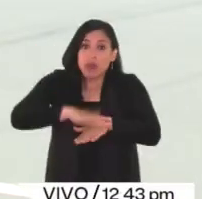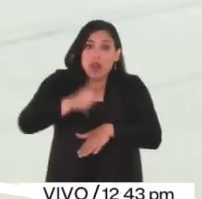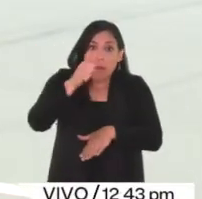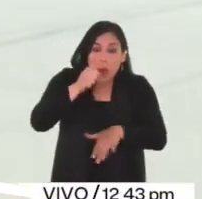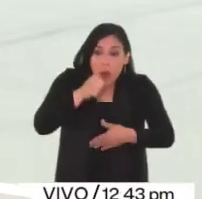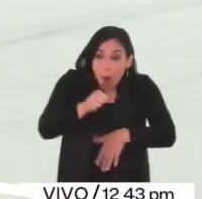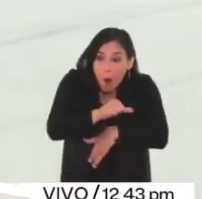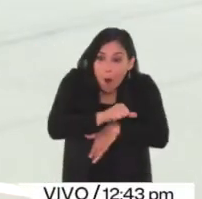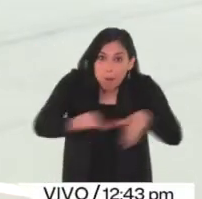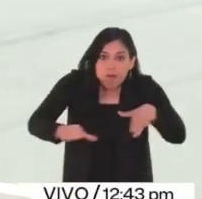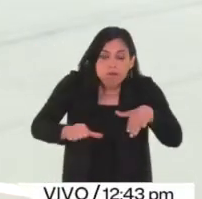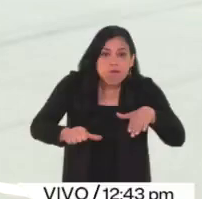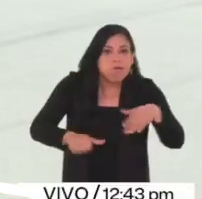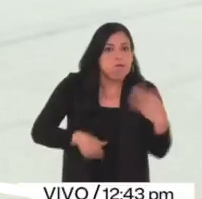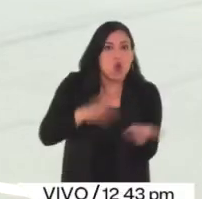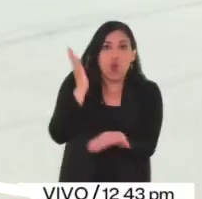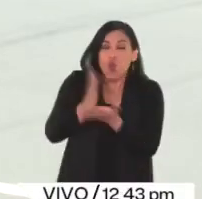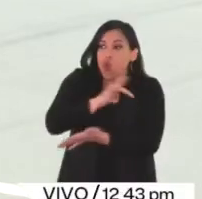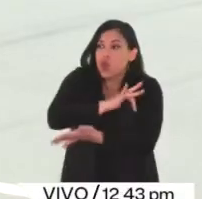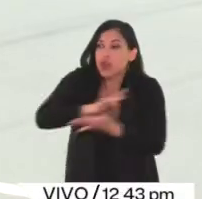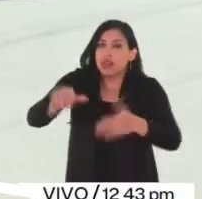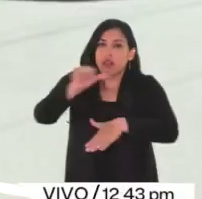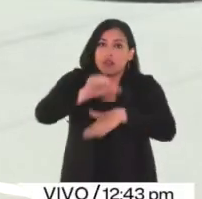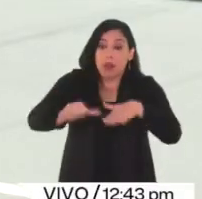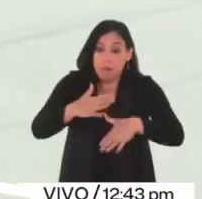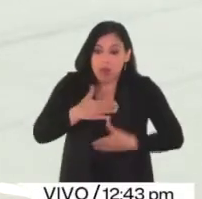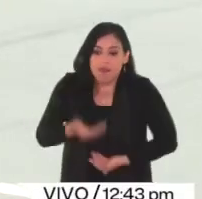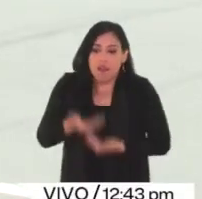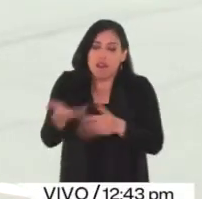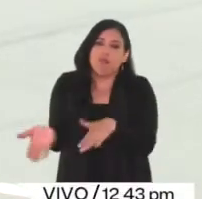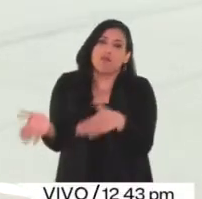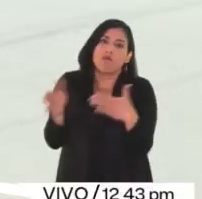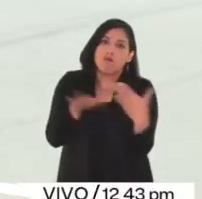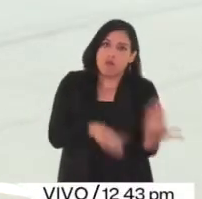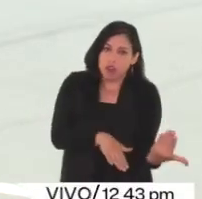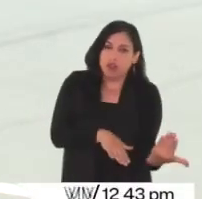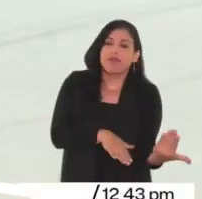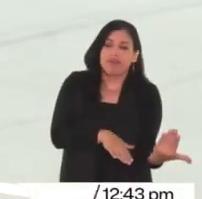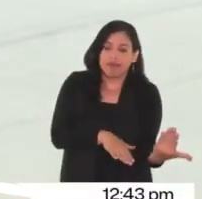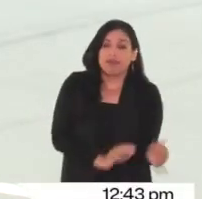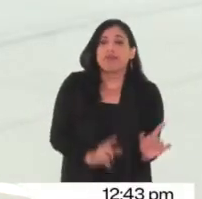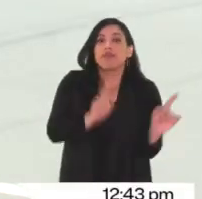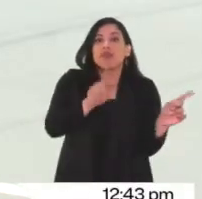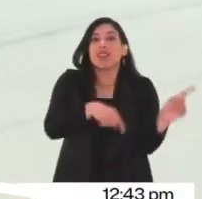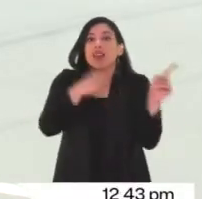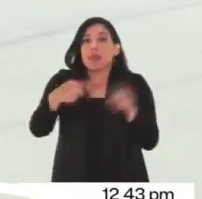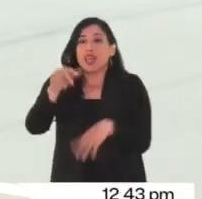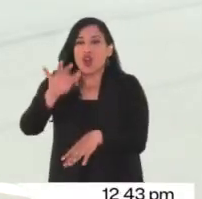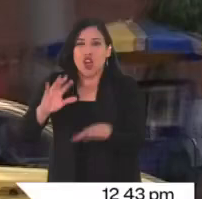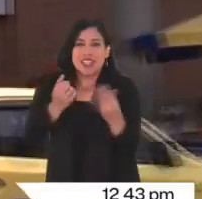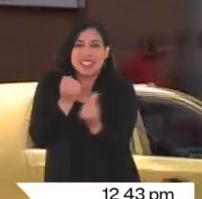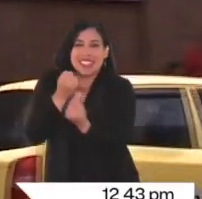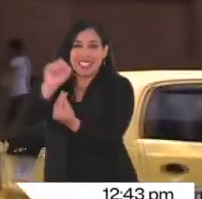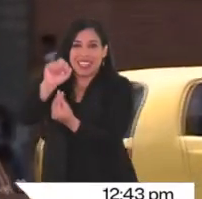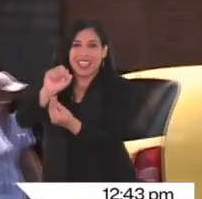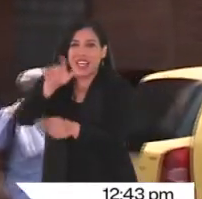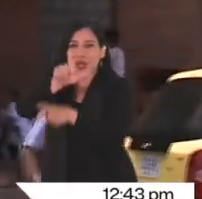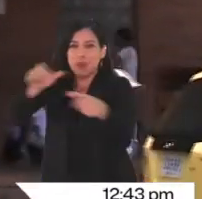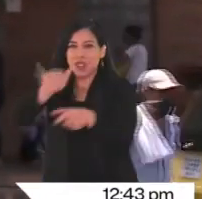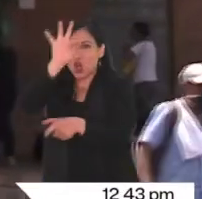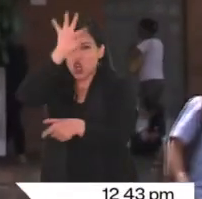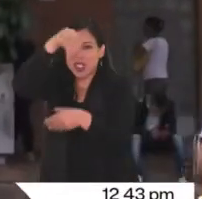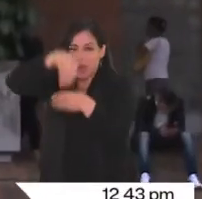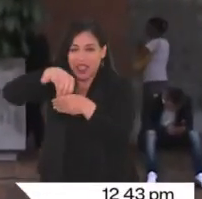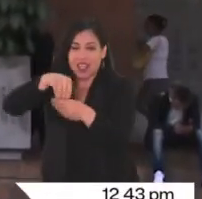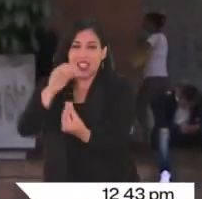pudo ser operado de urgencia y falleció. Pero también lo que nos dicen desde el Sindicato de Trabajadores del